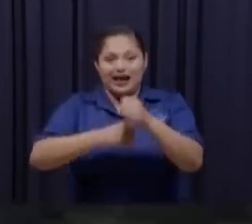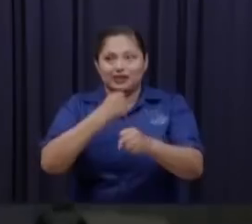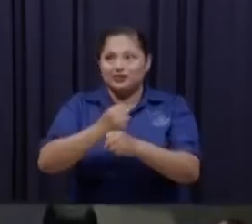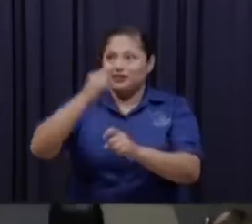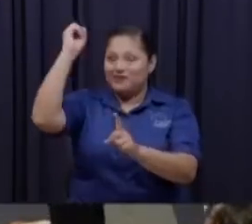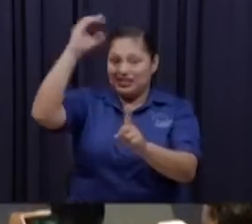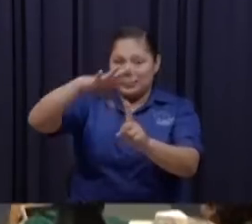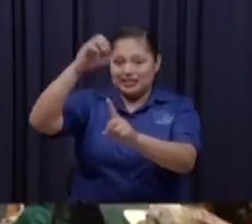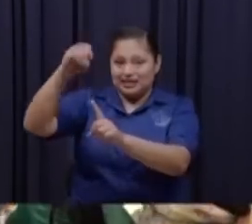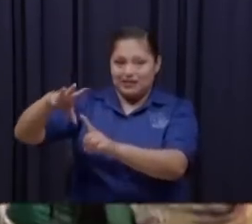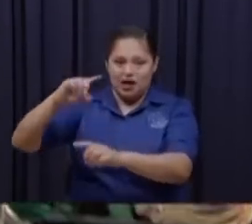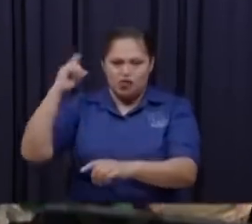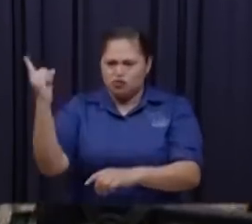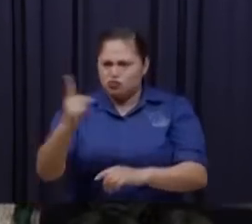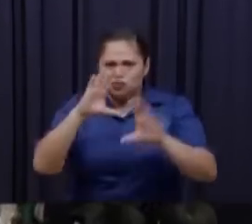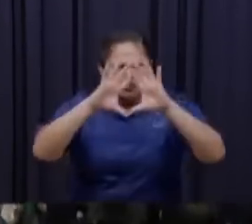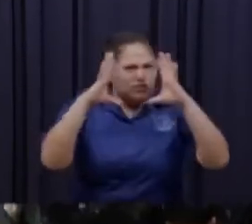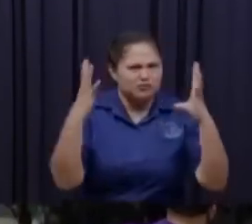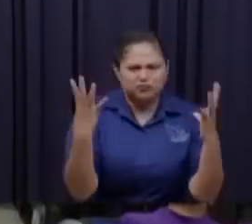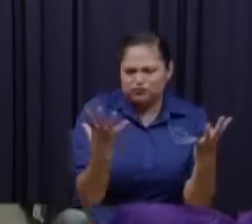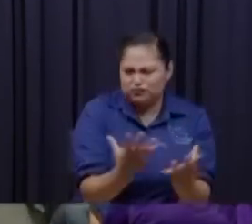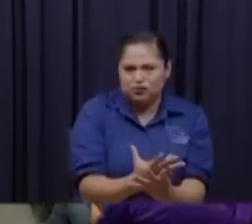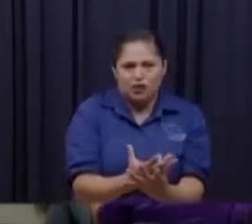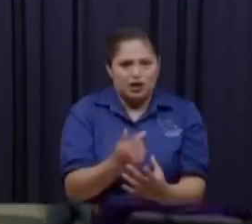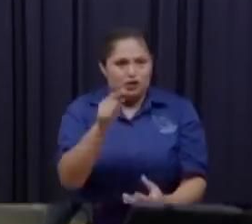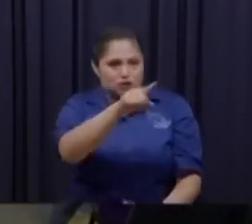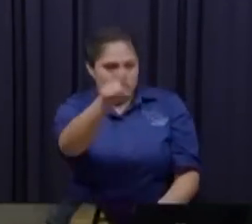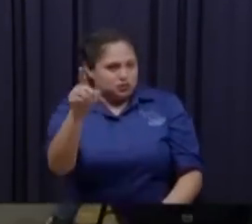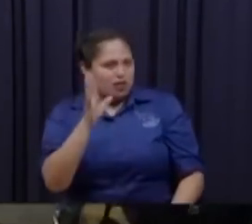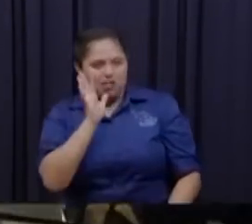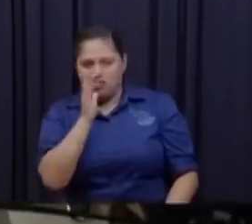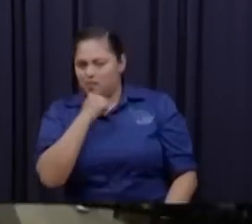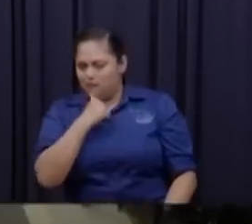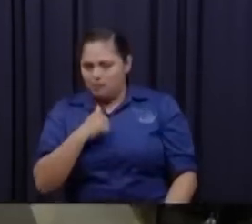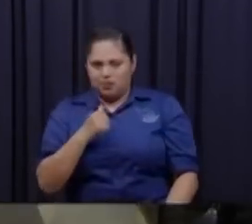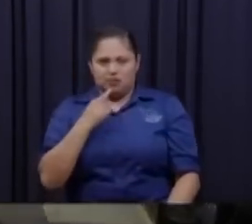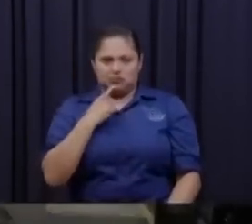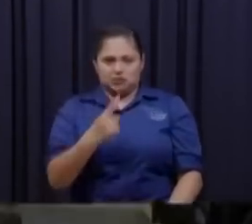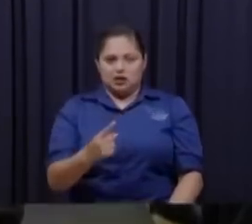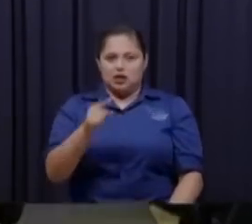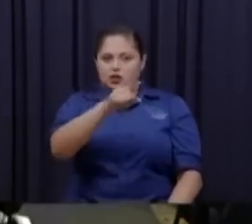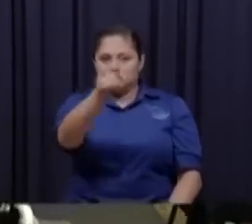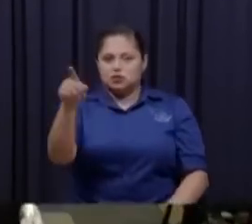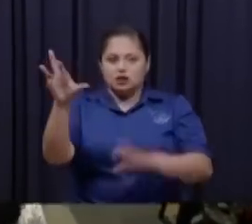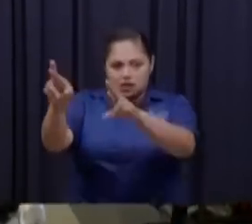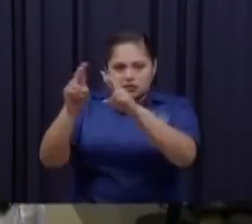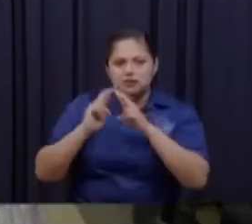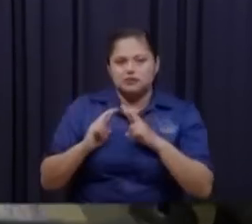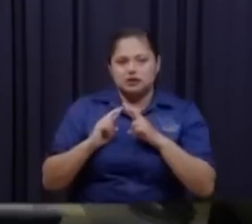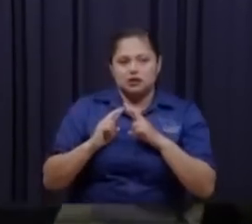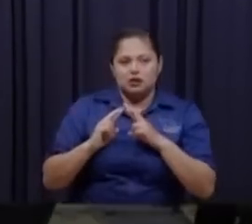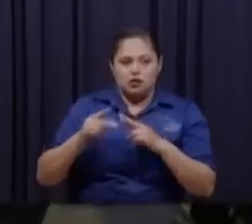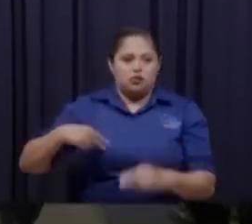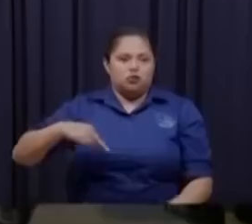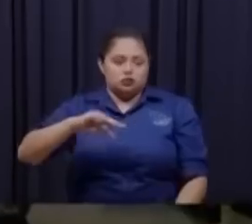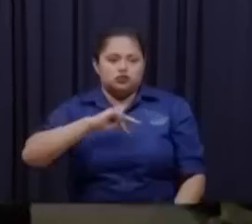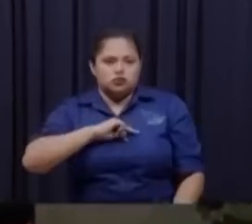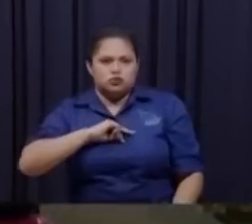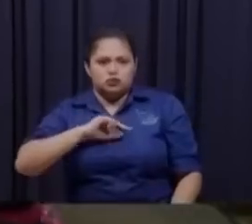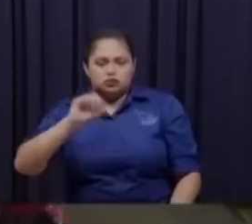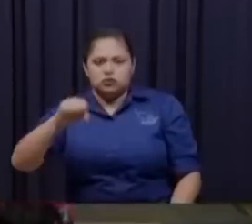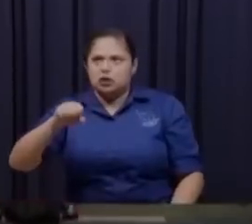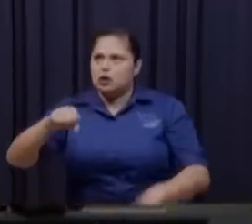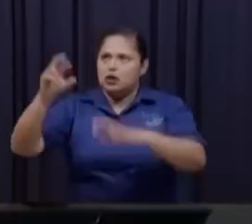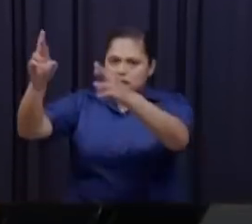al planeta entero, hermano. Y no me puede decir usted que lo ha recibido. Nosotros lo recibimos,